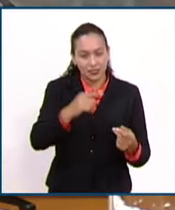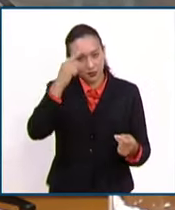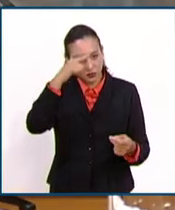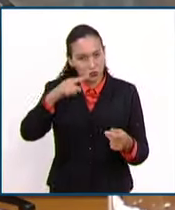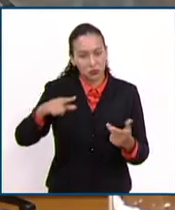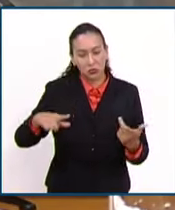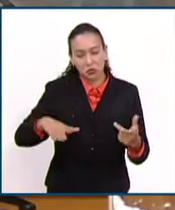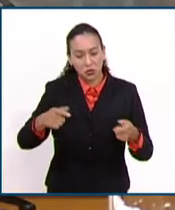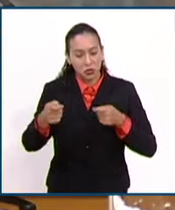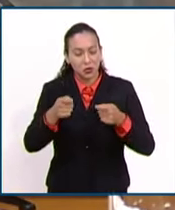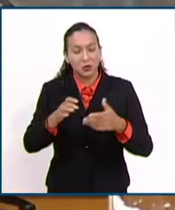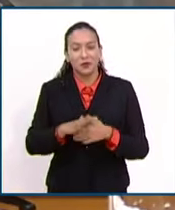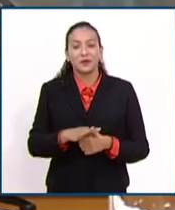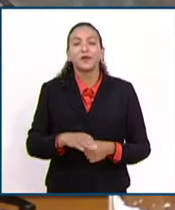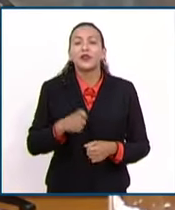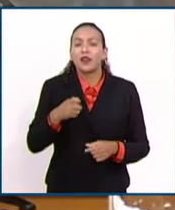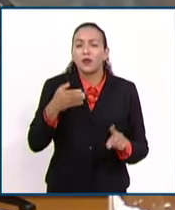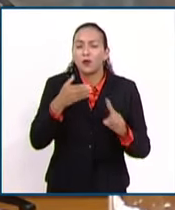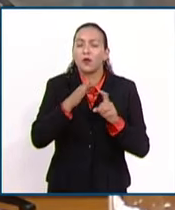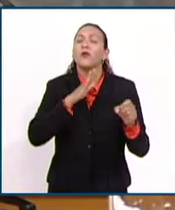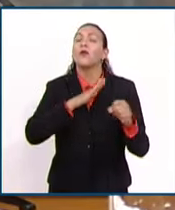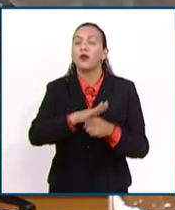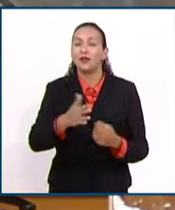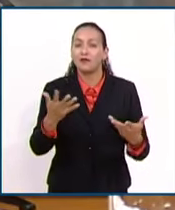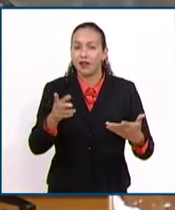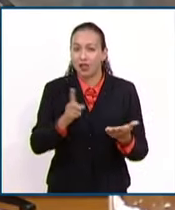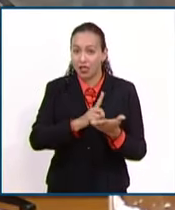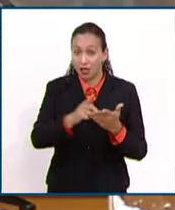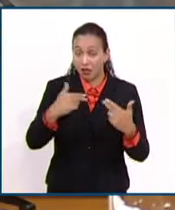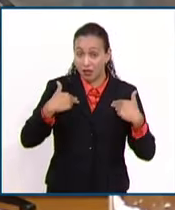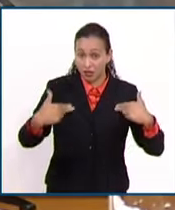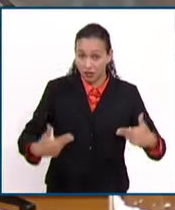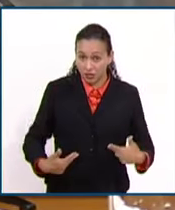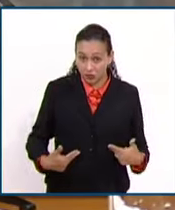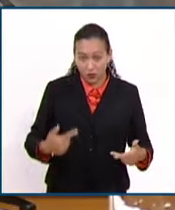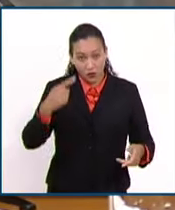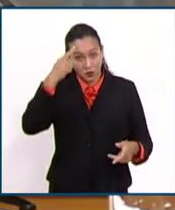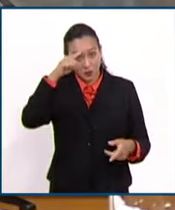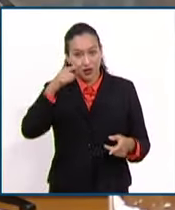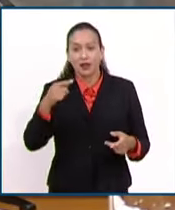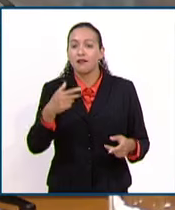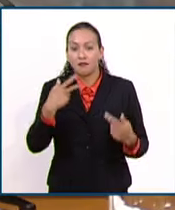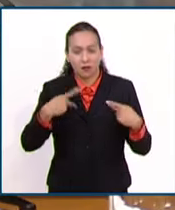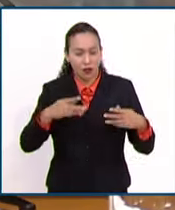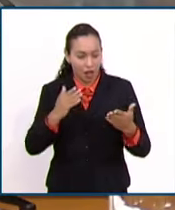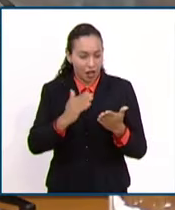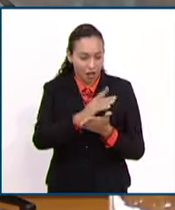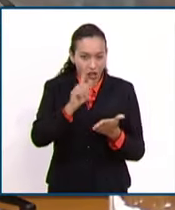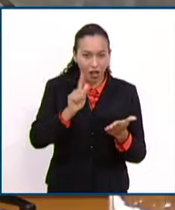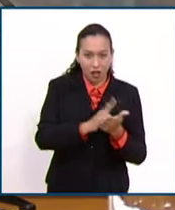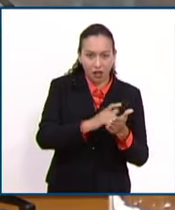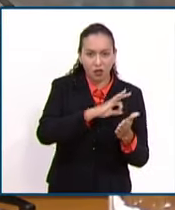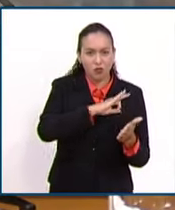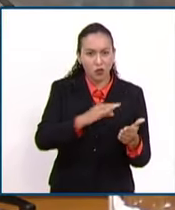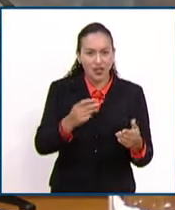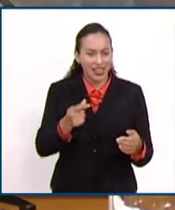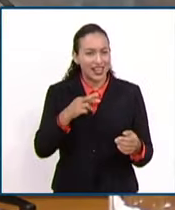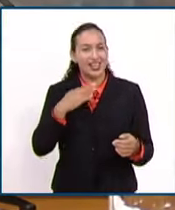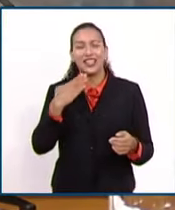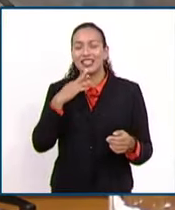común: hacer que el derecho humano de acceder a la justicia de manera